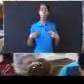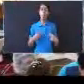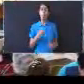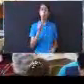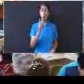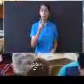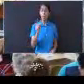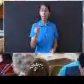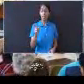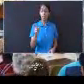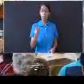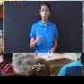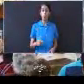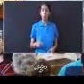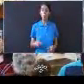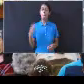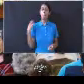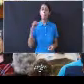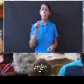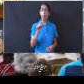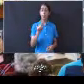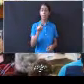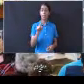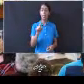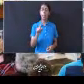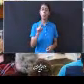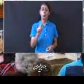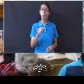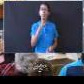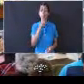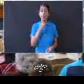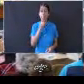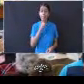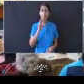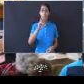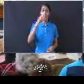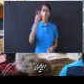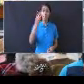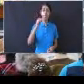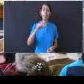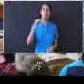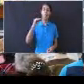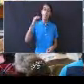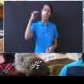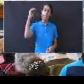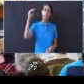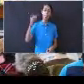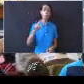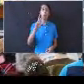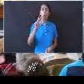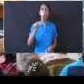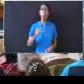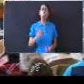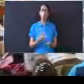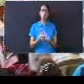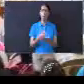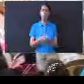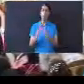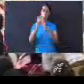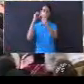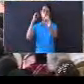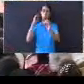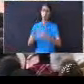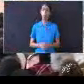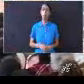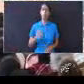Que solo sube. Enseña un sub-carnet y lo tienen que dejar pasar. Que fíjese que si alguien de más de